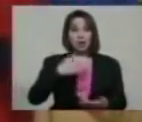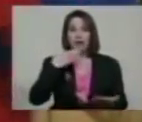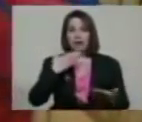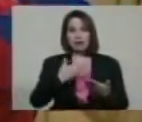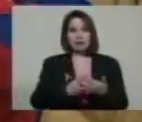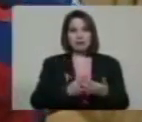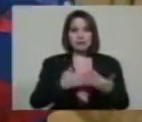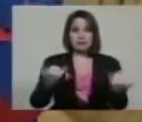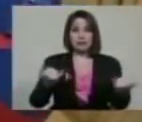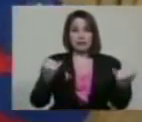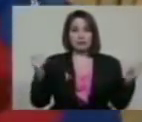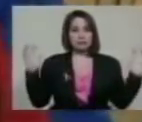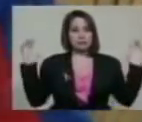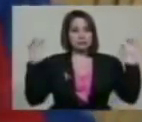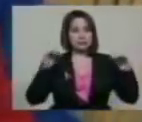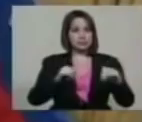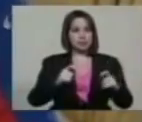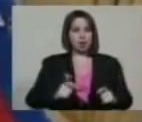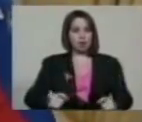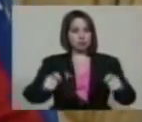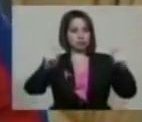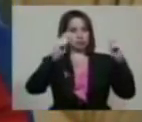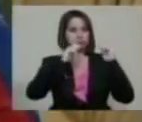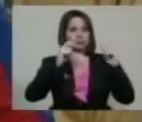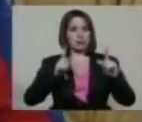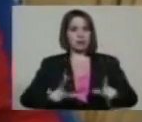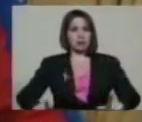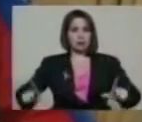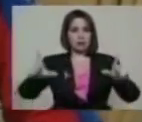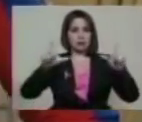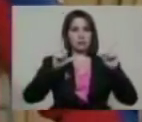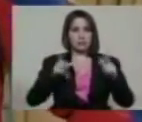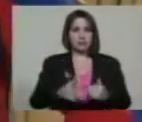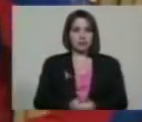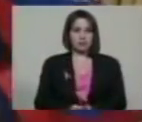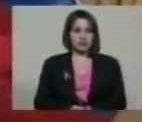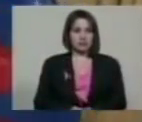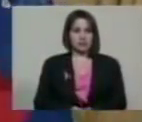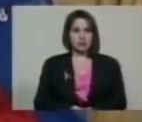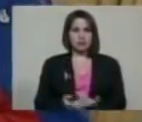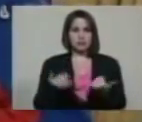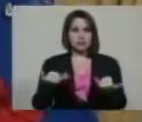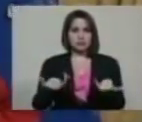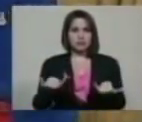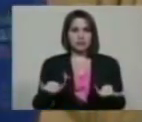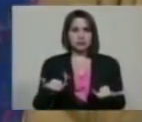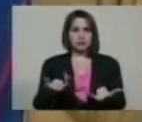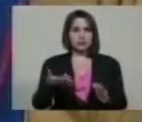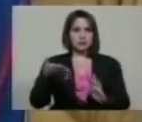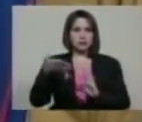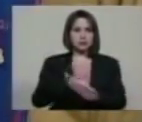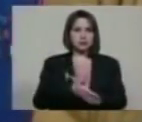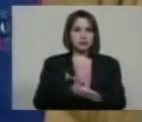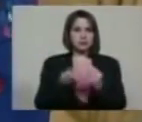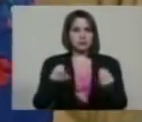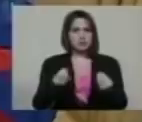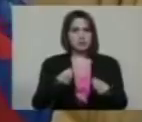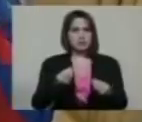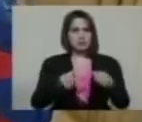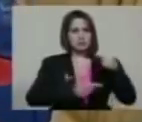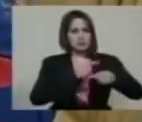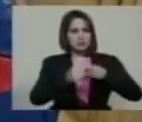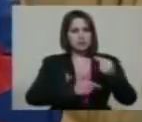y podamos hacer un acto de condecoración a lo que hemos denominado la generación más joven de la generación de oro. Aquí